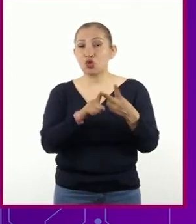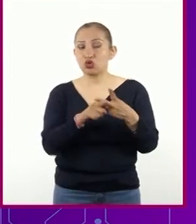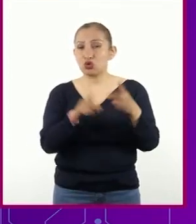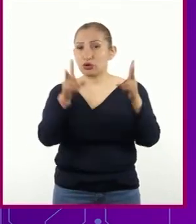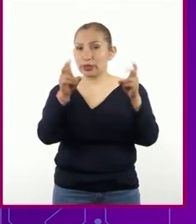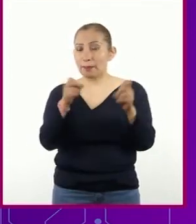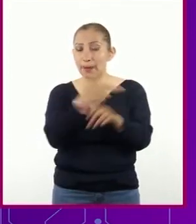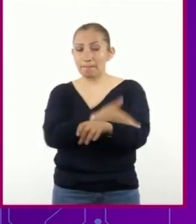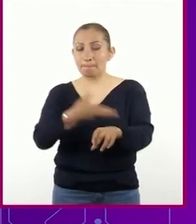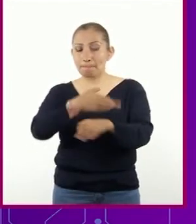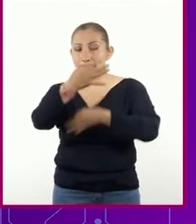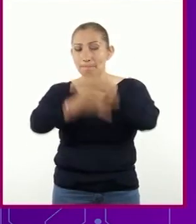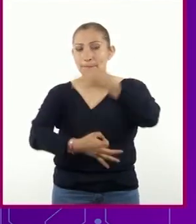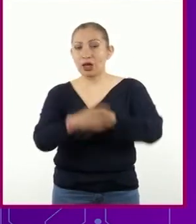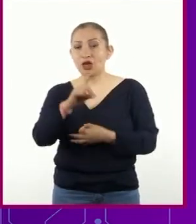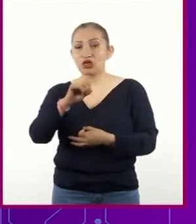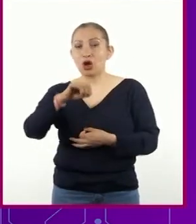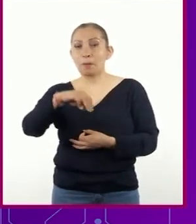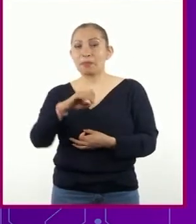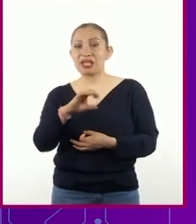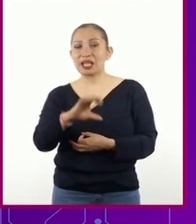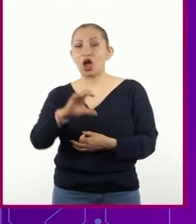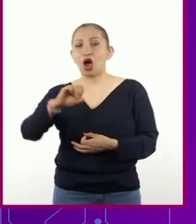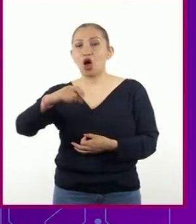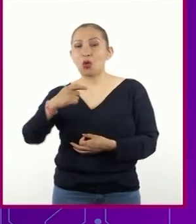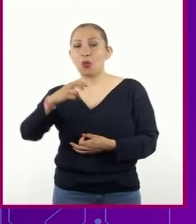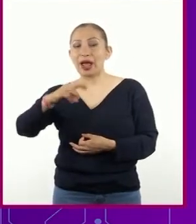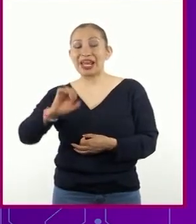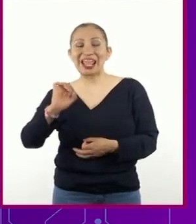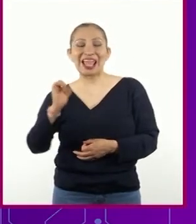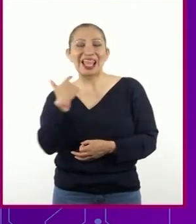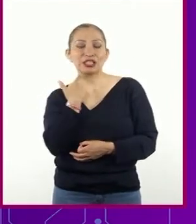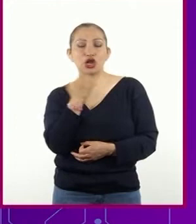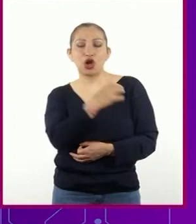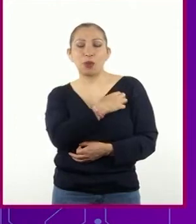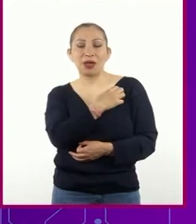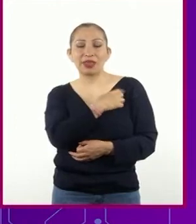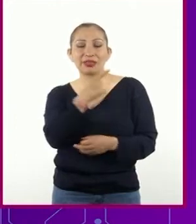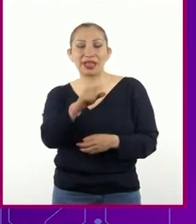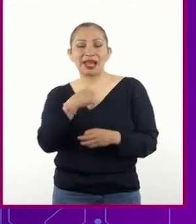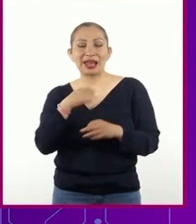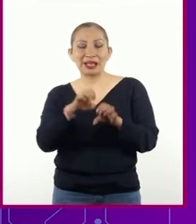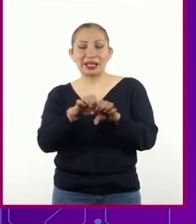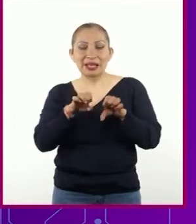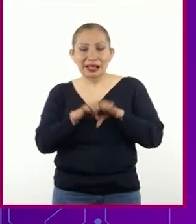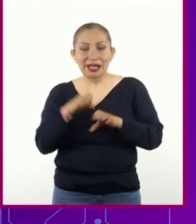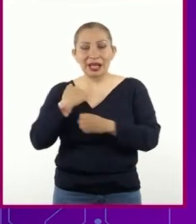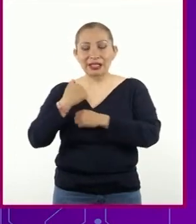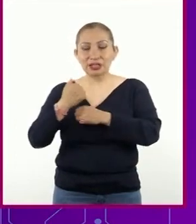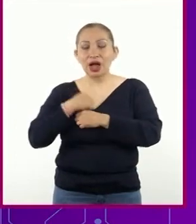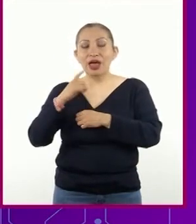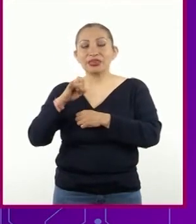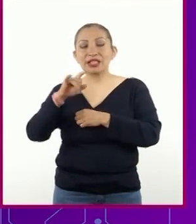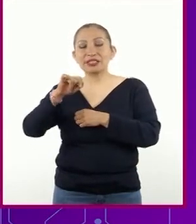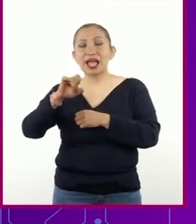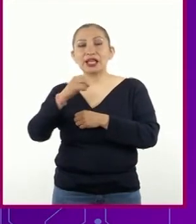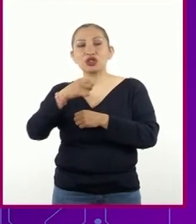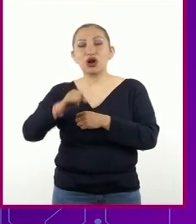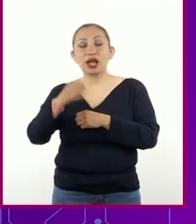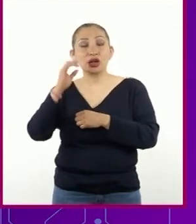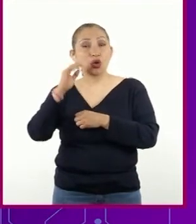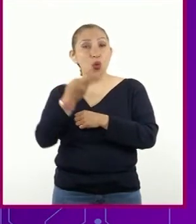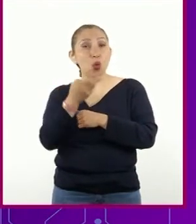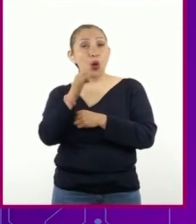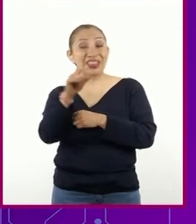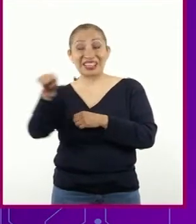el procesado fue Dominic Ongwen, excomandante del Ejército de Resistencia del Señor, en Uganda. Este